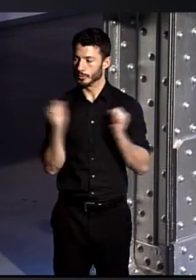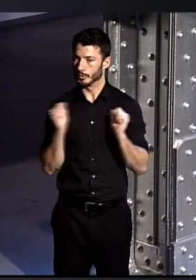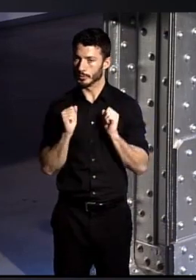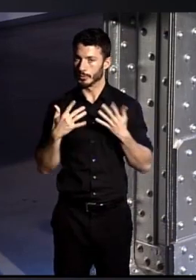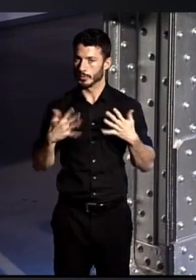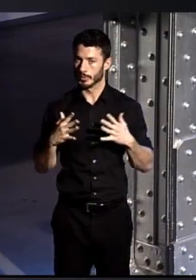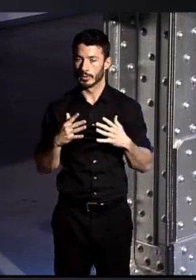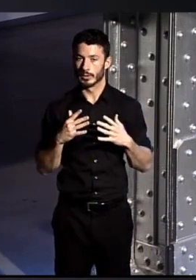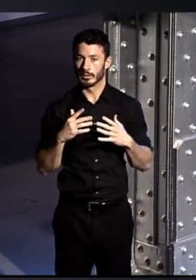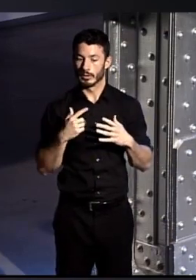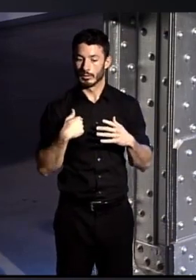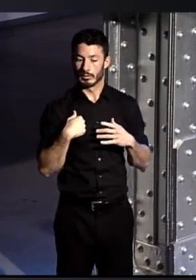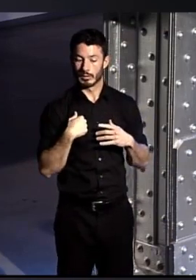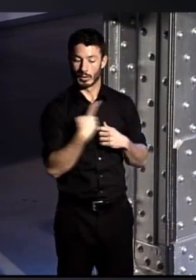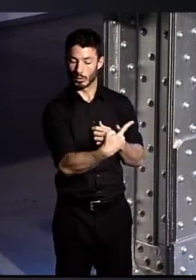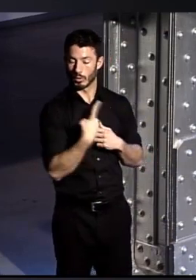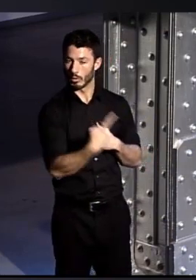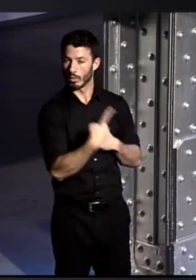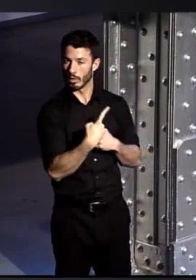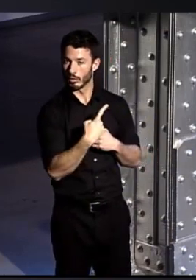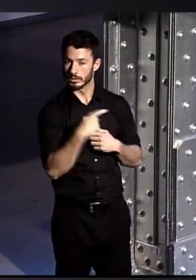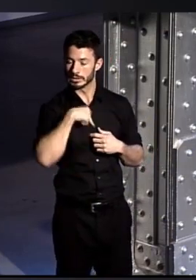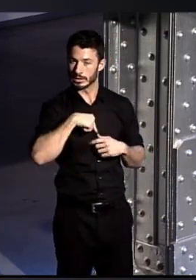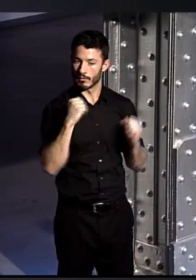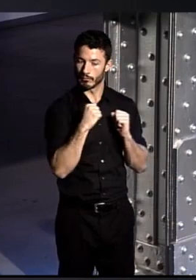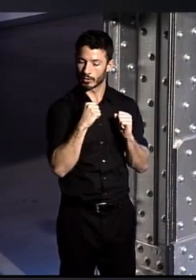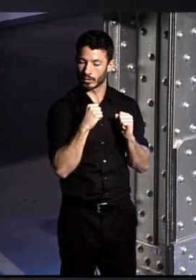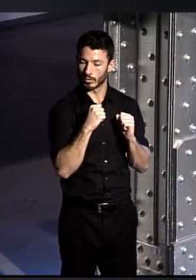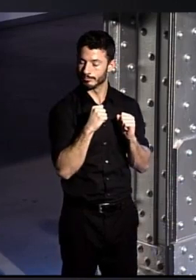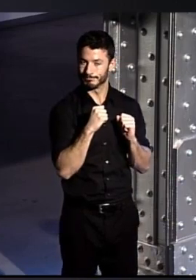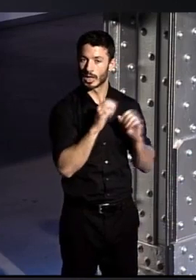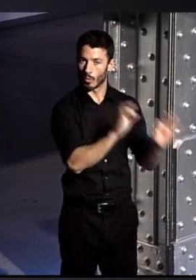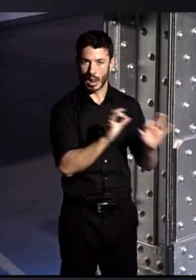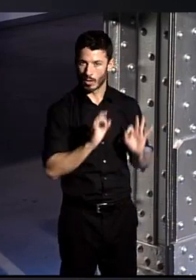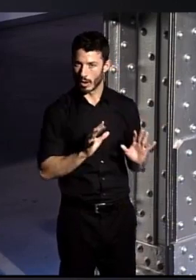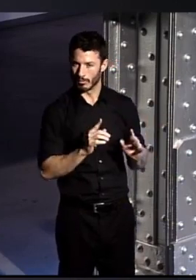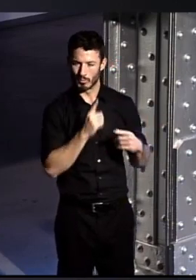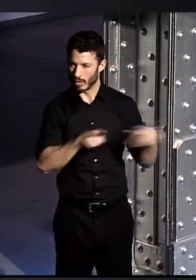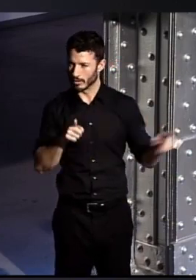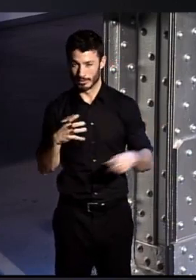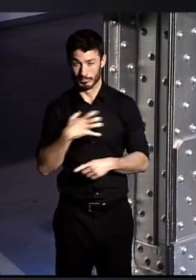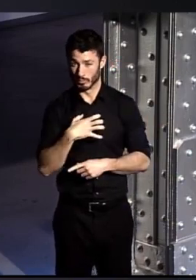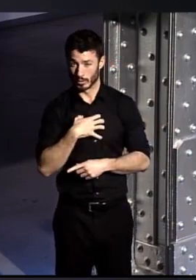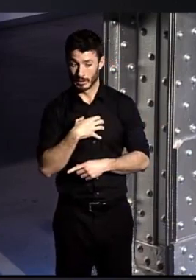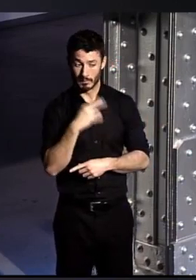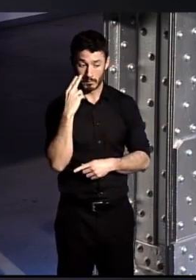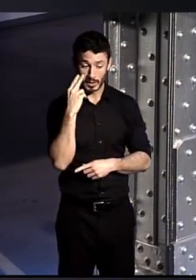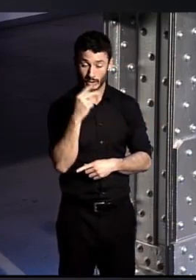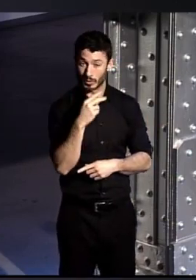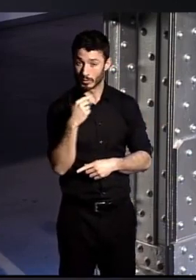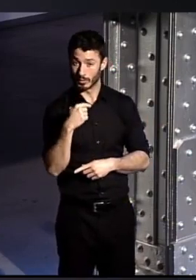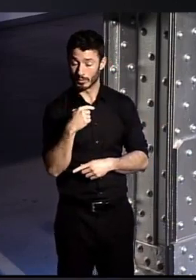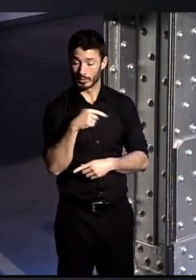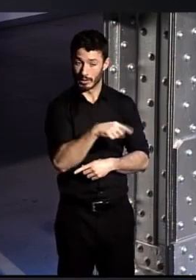frío para Nino no podía ser muy distinto de lo que era el frío para mí. Y el miedo para Nino no podía ser muy distinto de lo que era el miedo para mí.